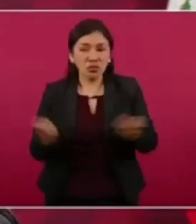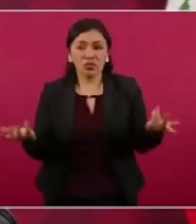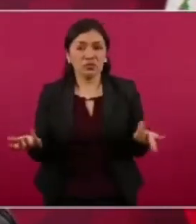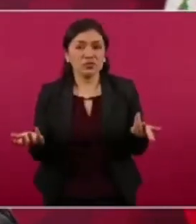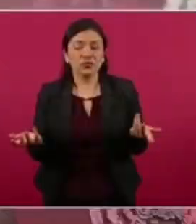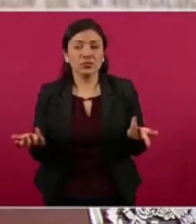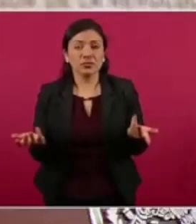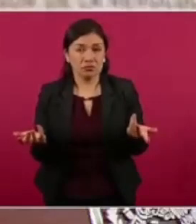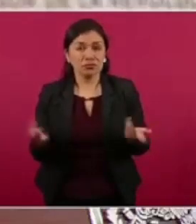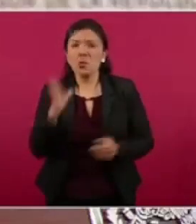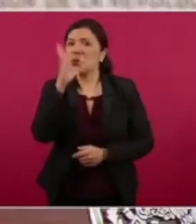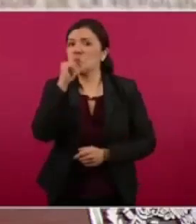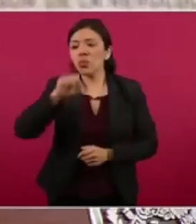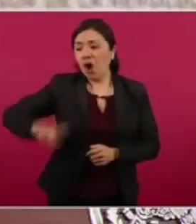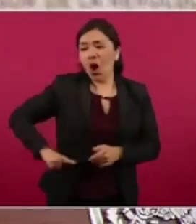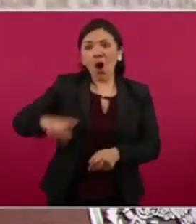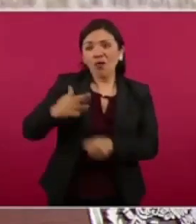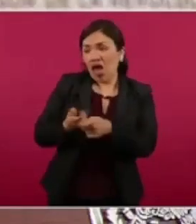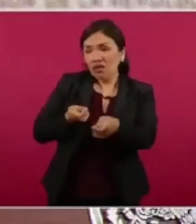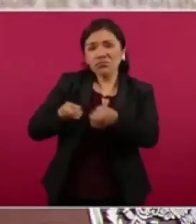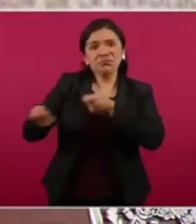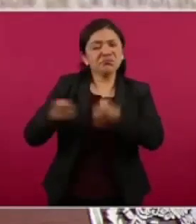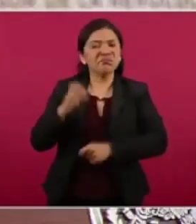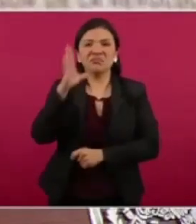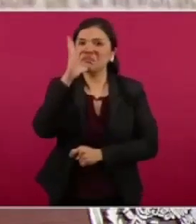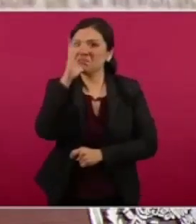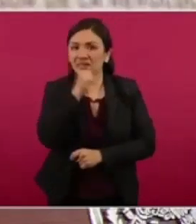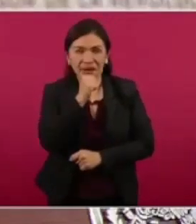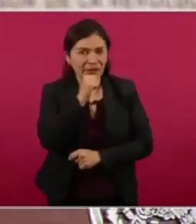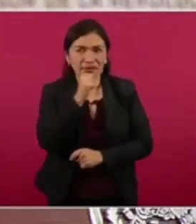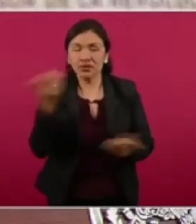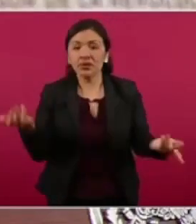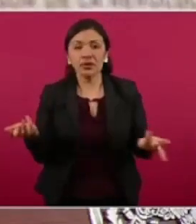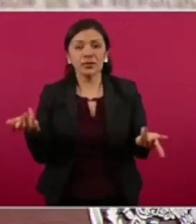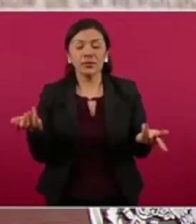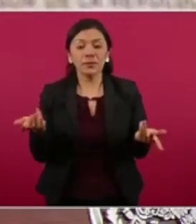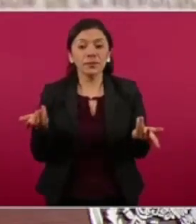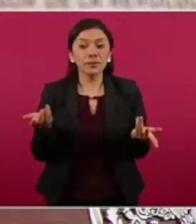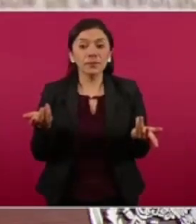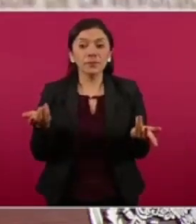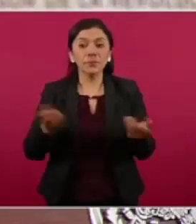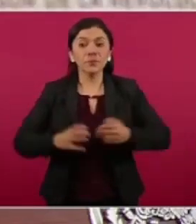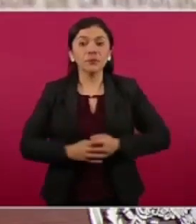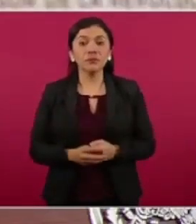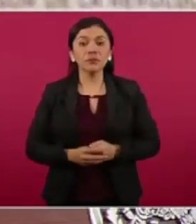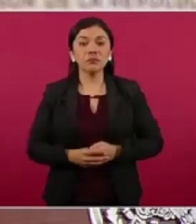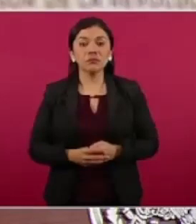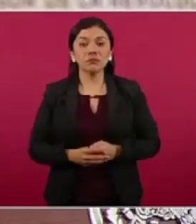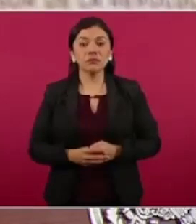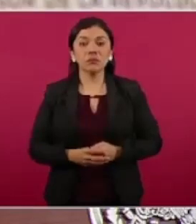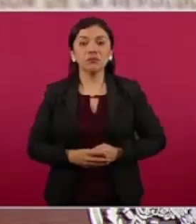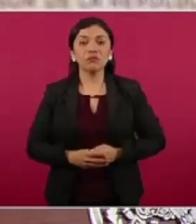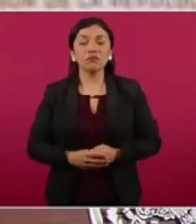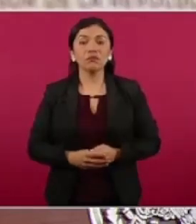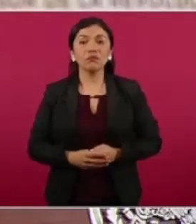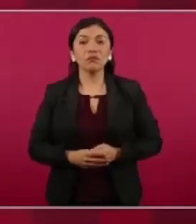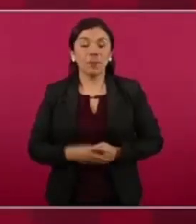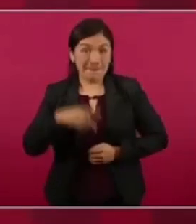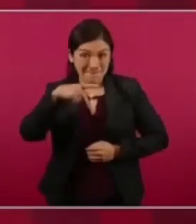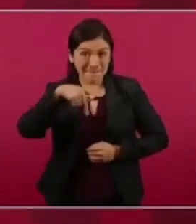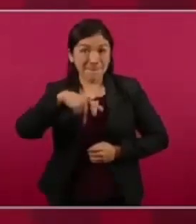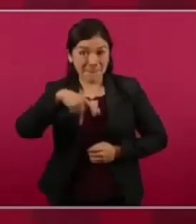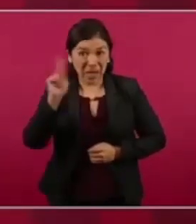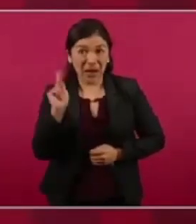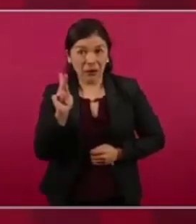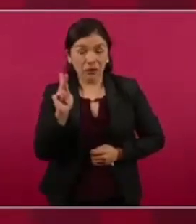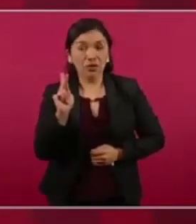ingobernable. Pero